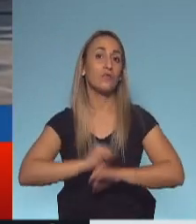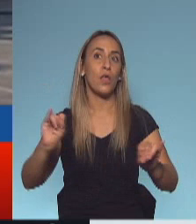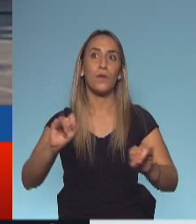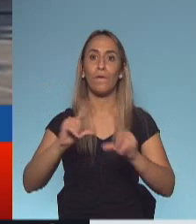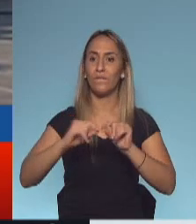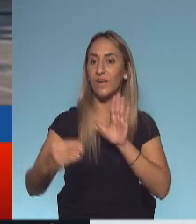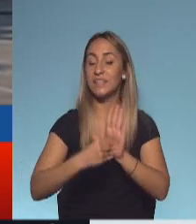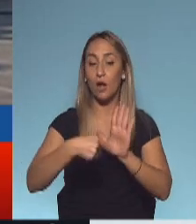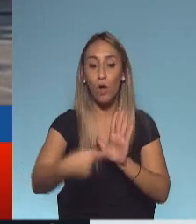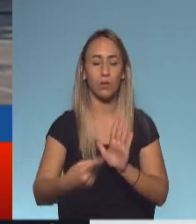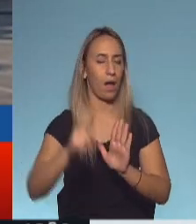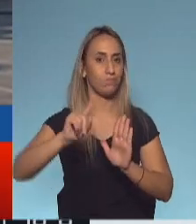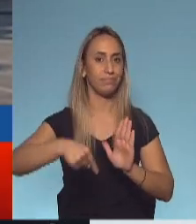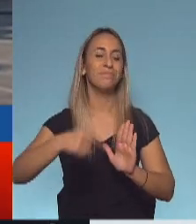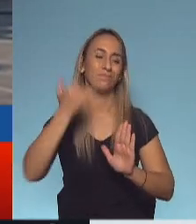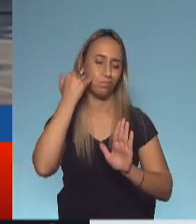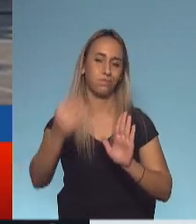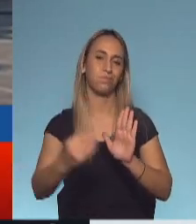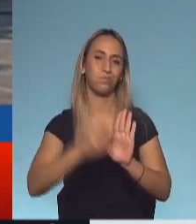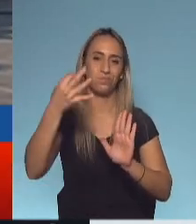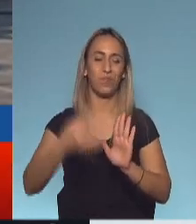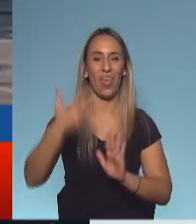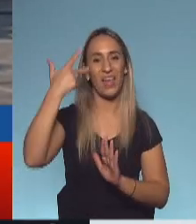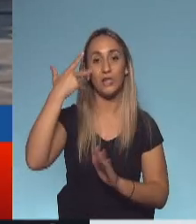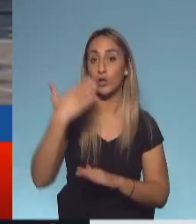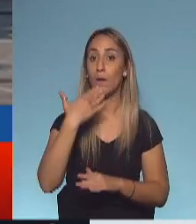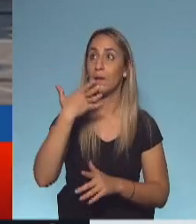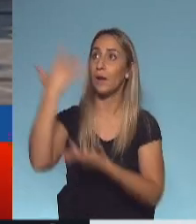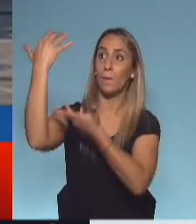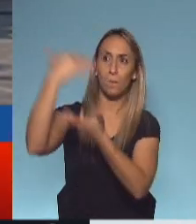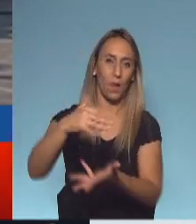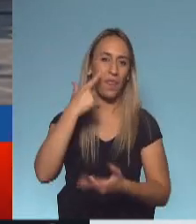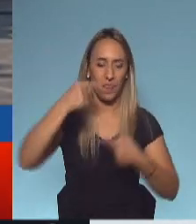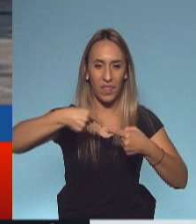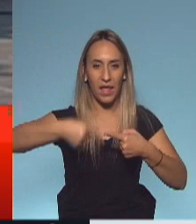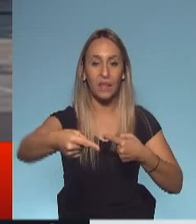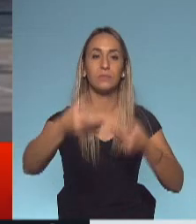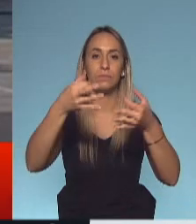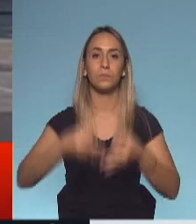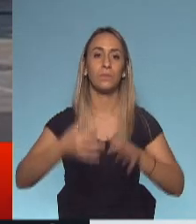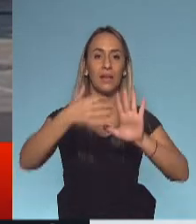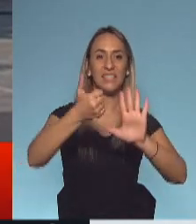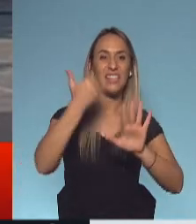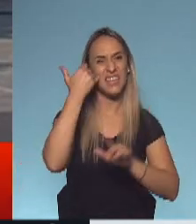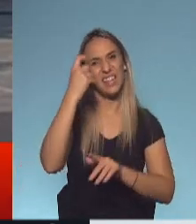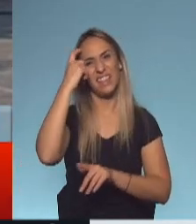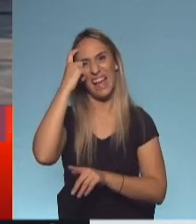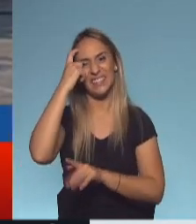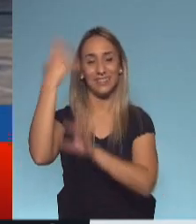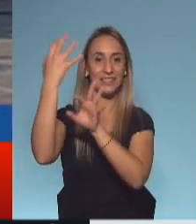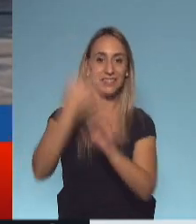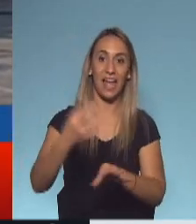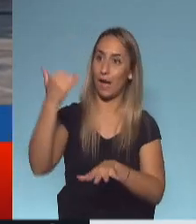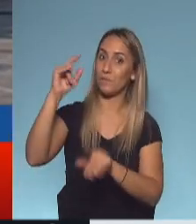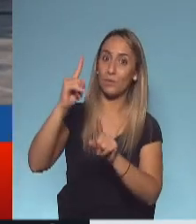la fecha sería el 18 de abril, en un par de días, a las 6:10, es el horario que está estipulado,